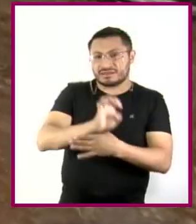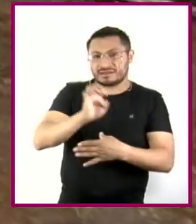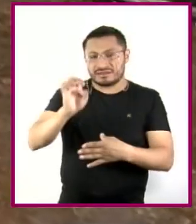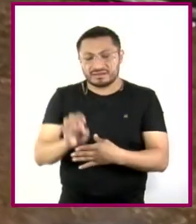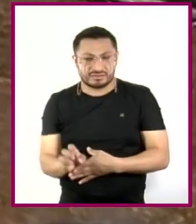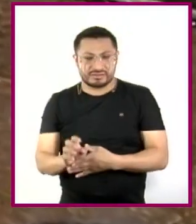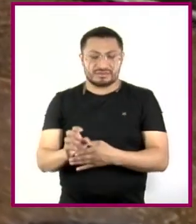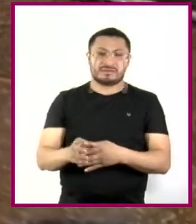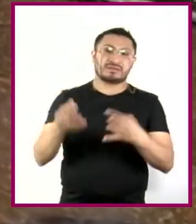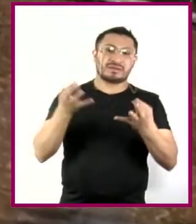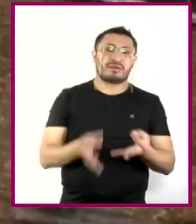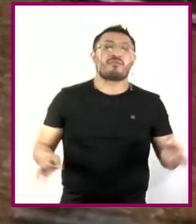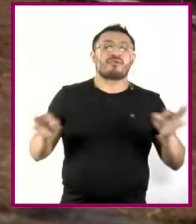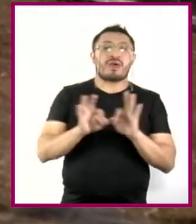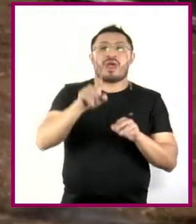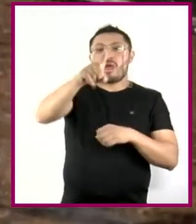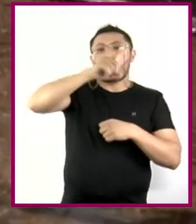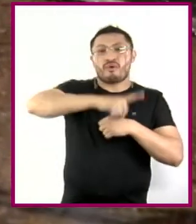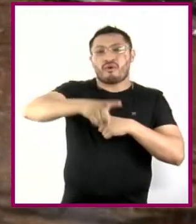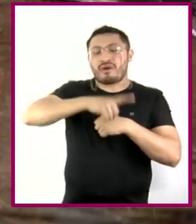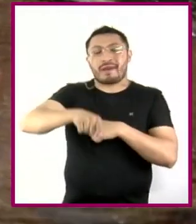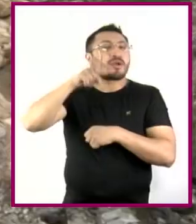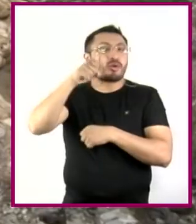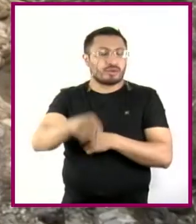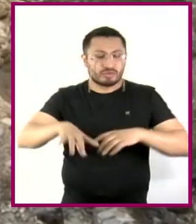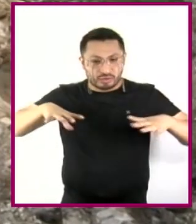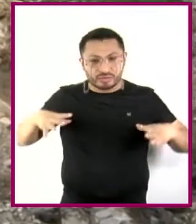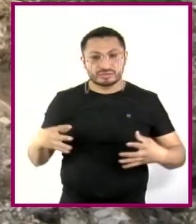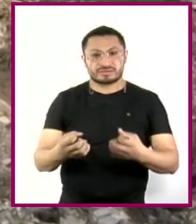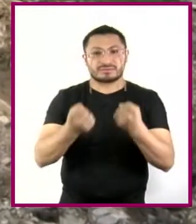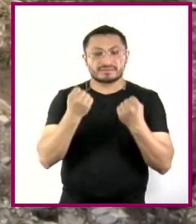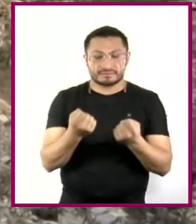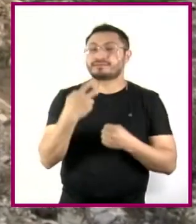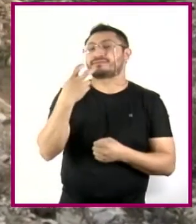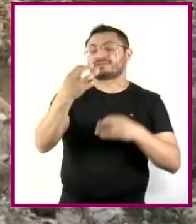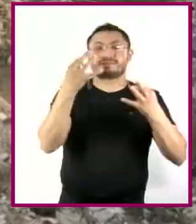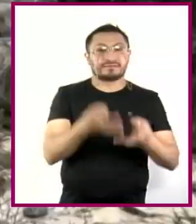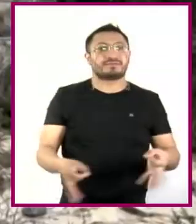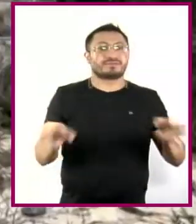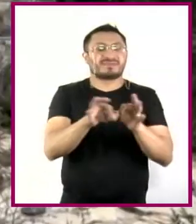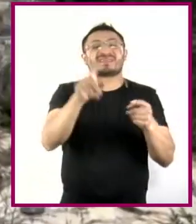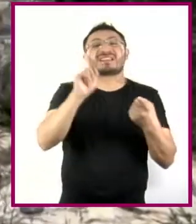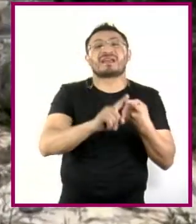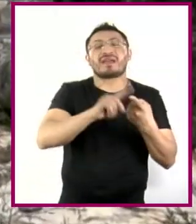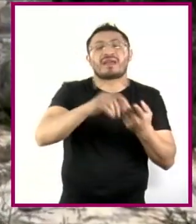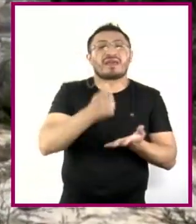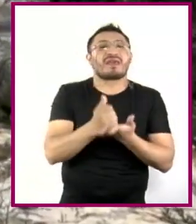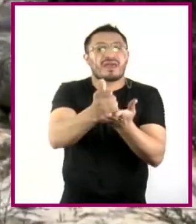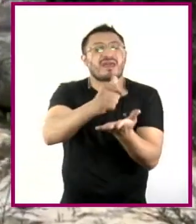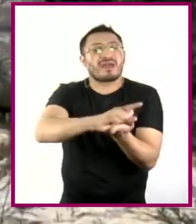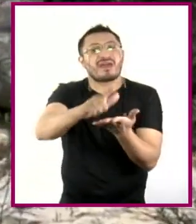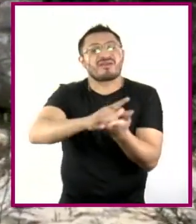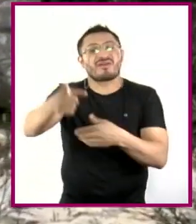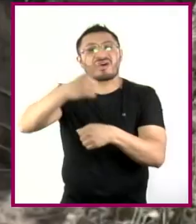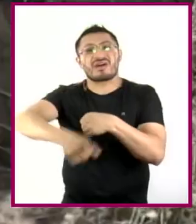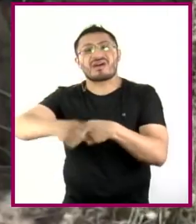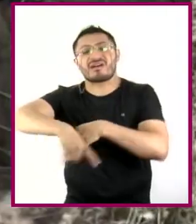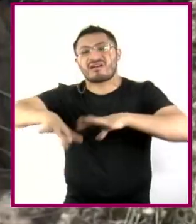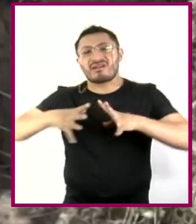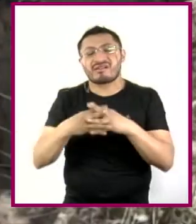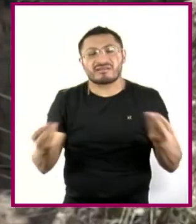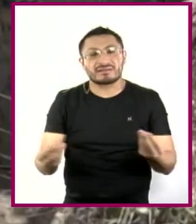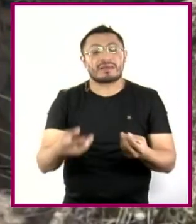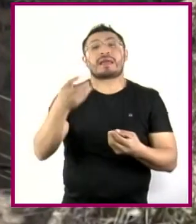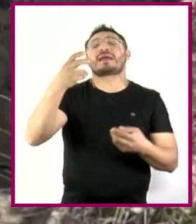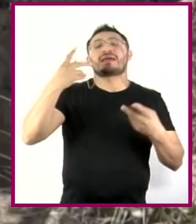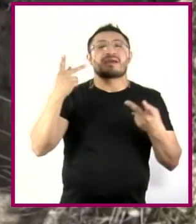daño. Eso es lo importante y lo relevante desde el punto de vista ambiental. ¿Quién va a pagar ese daño? ¿Quién es el encargado de cubrir